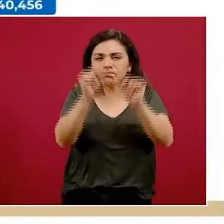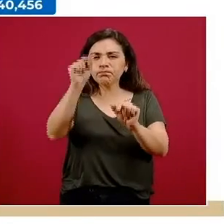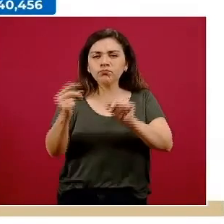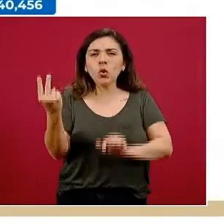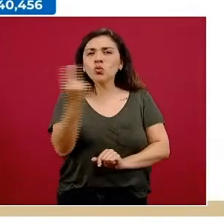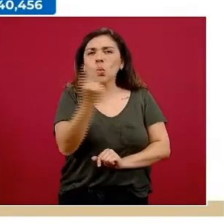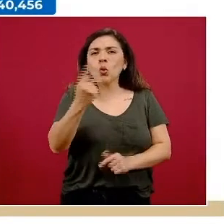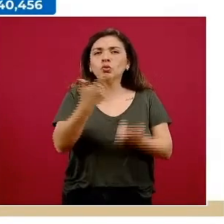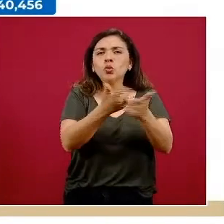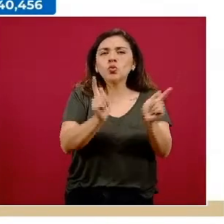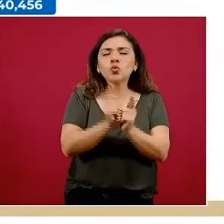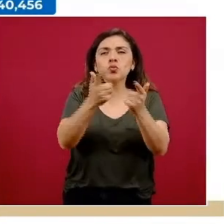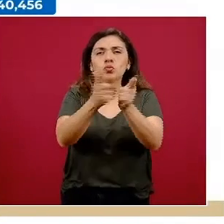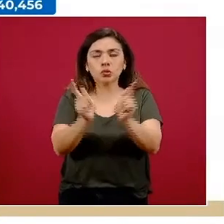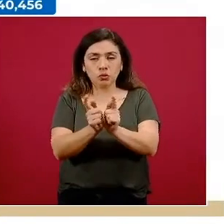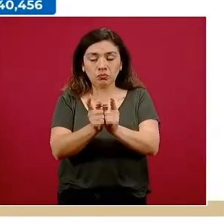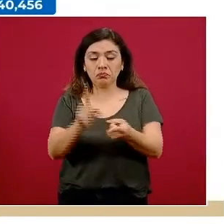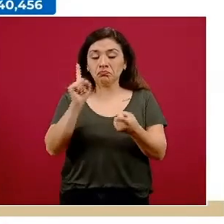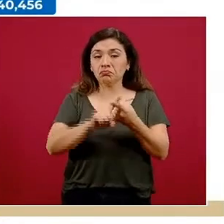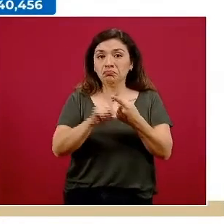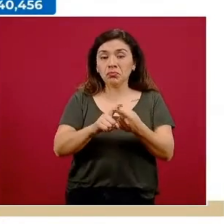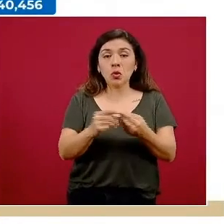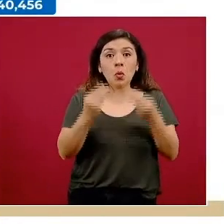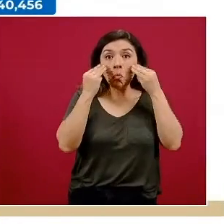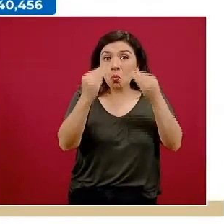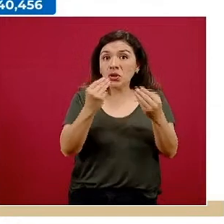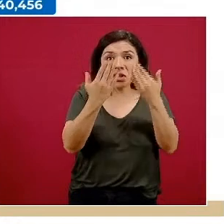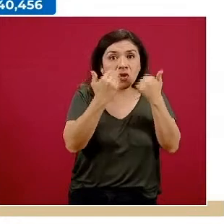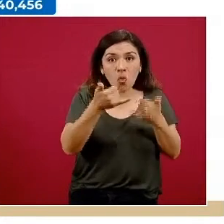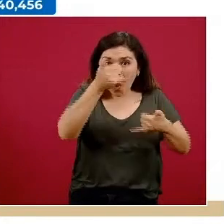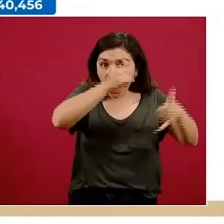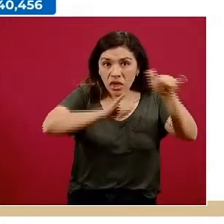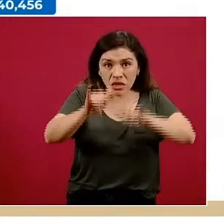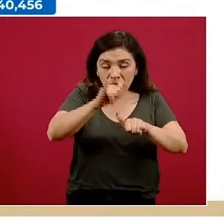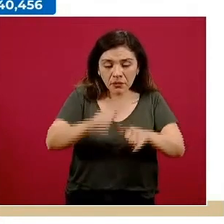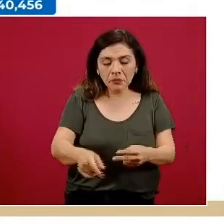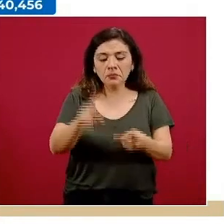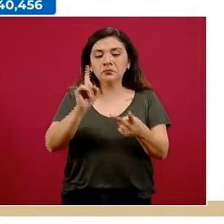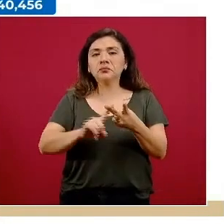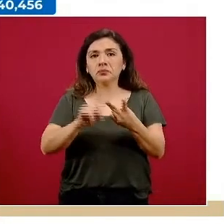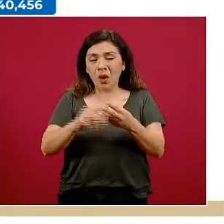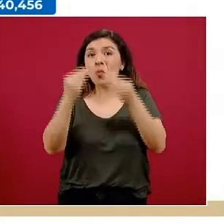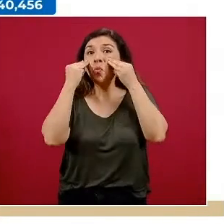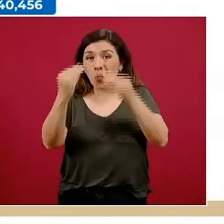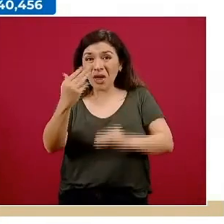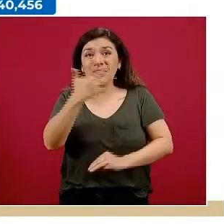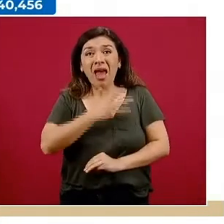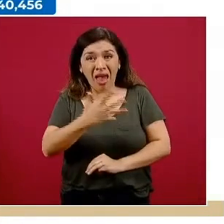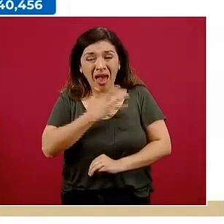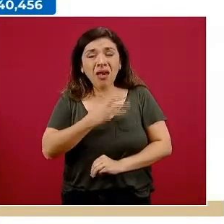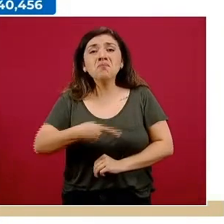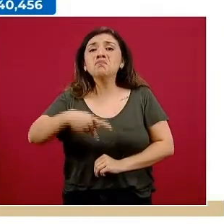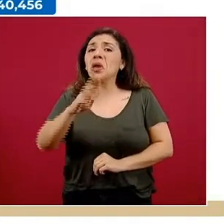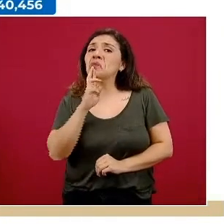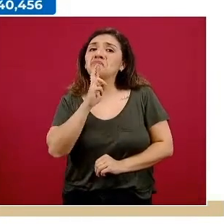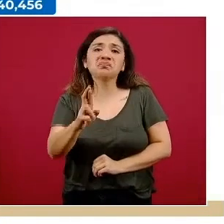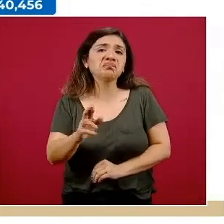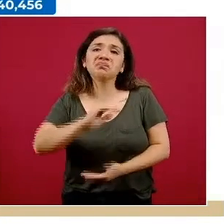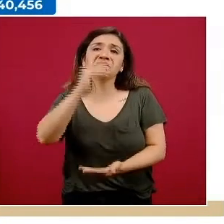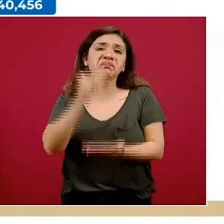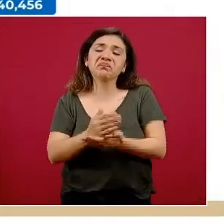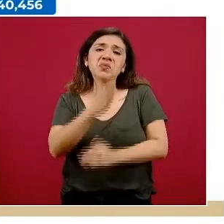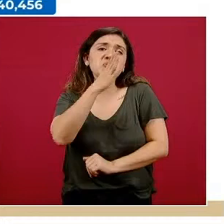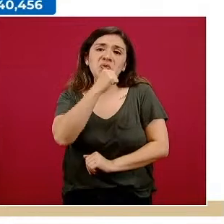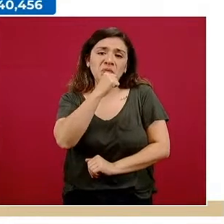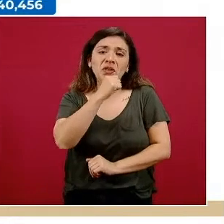grupos, aquellos que son sin muestra y aquellos que tienen muestra sin posibilidad de resultado y